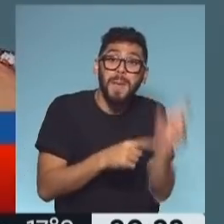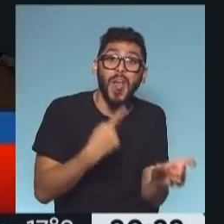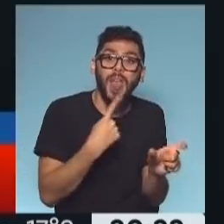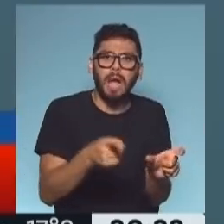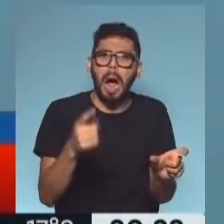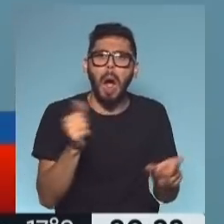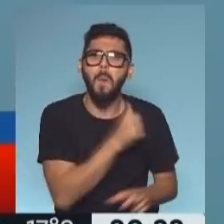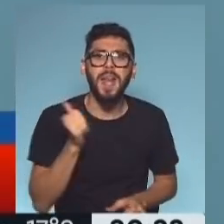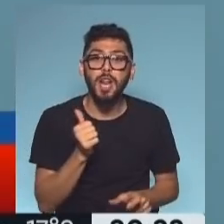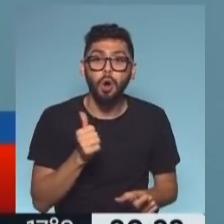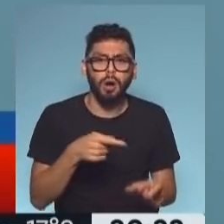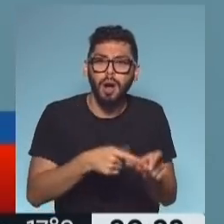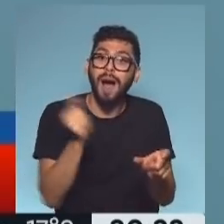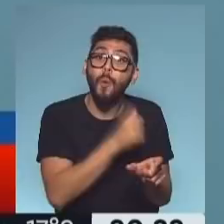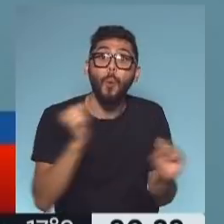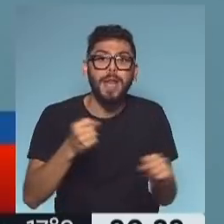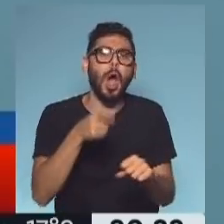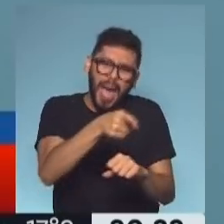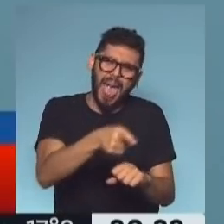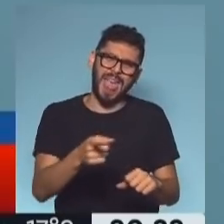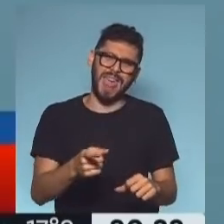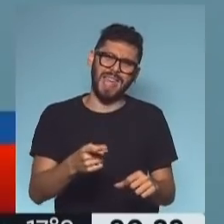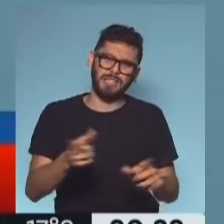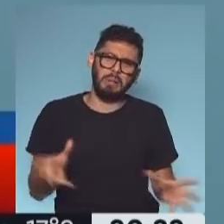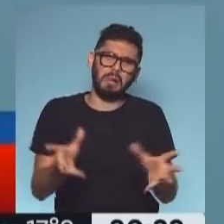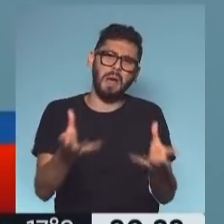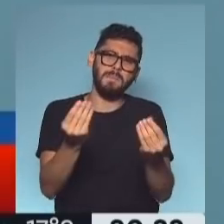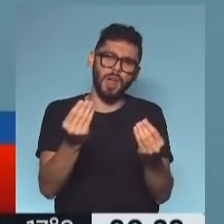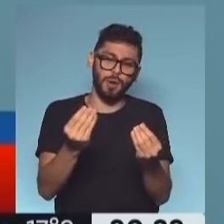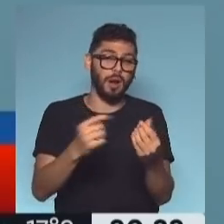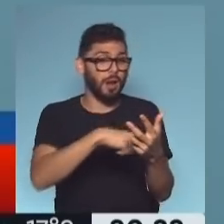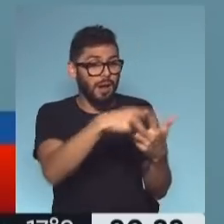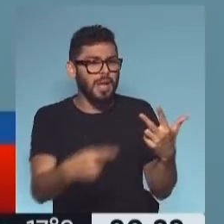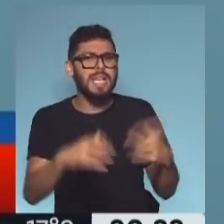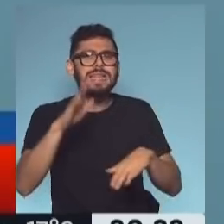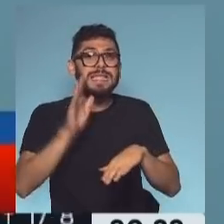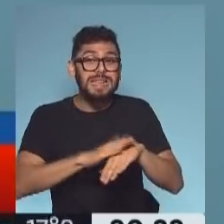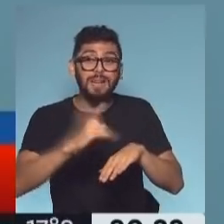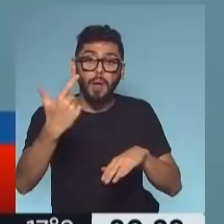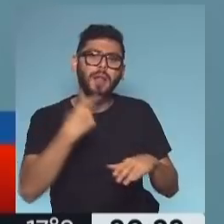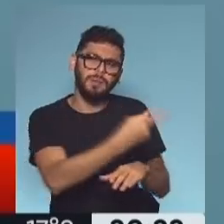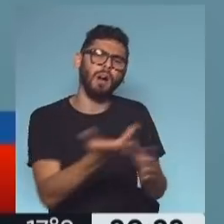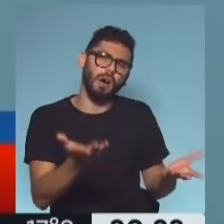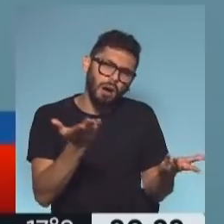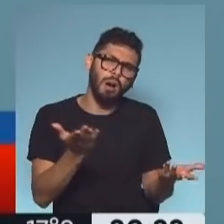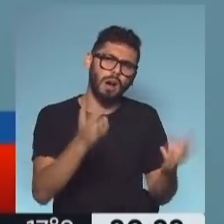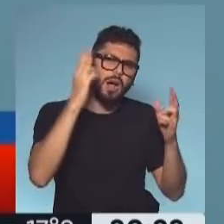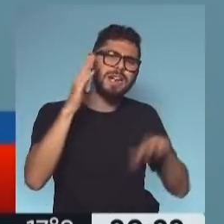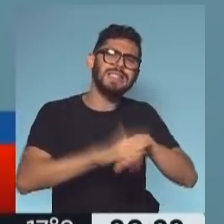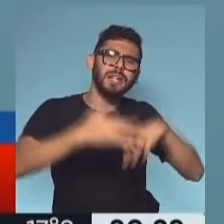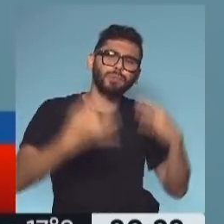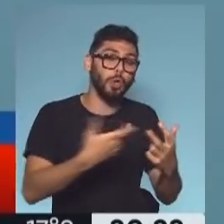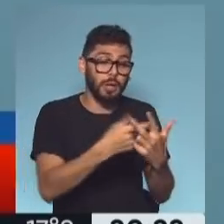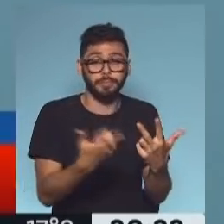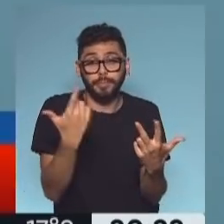miedo a la población. Pedirle responsabilidad a los irresponsables es gastar saliva, es gastar pólvora en chimango. ¿Cómo le voy a pedir responsabilidad a